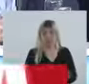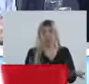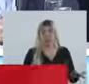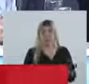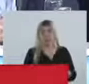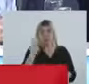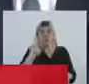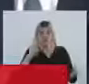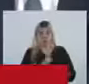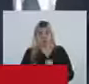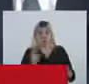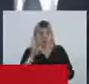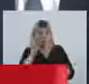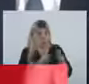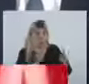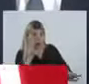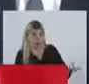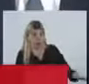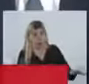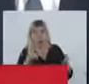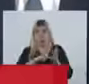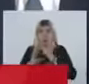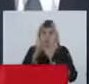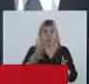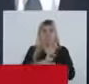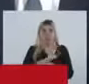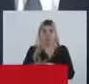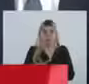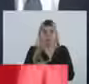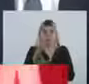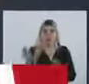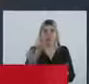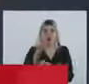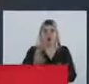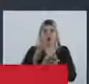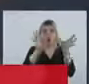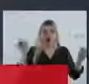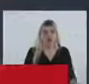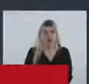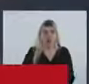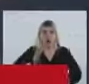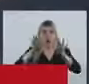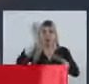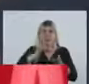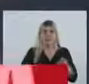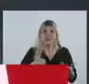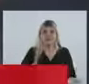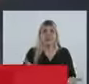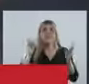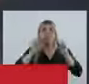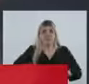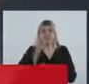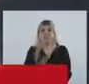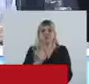la sacábamos de allí, cayó la pandemia y encima nos contagió. Un país en terapia intensiva que